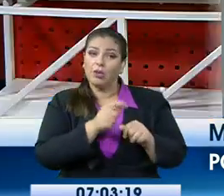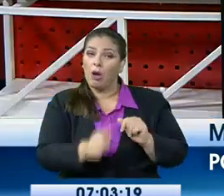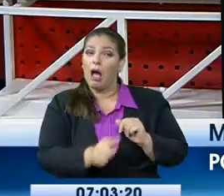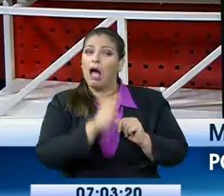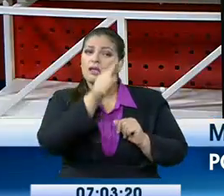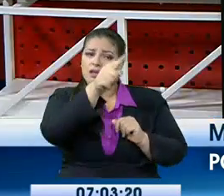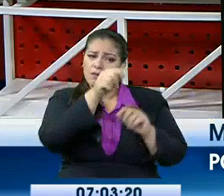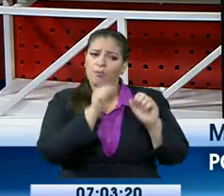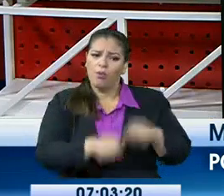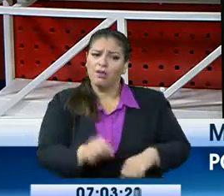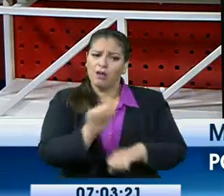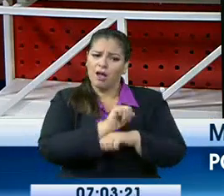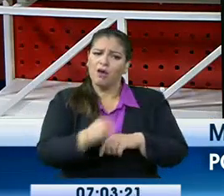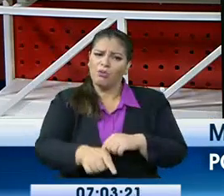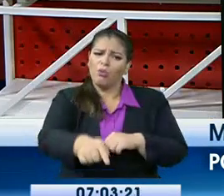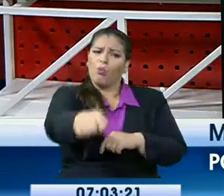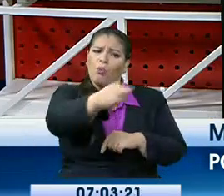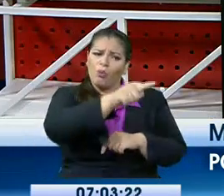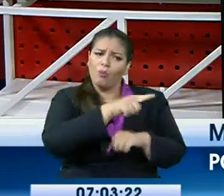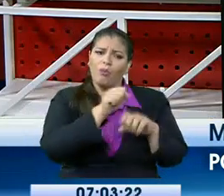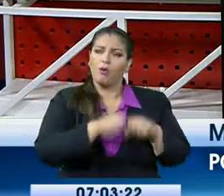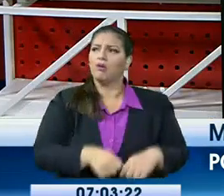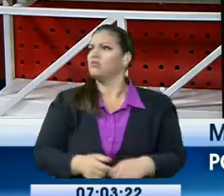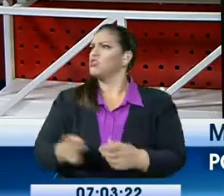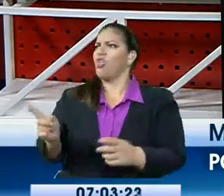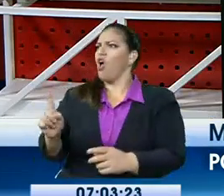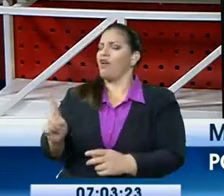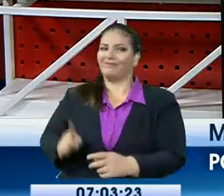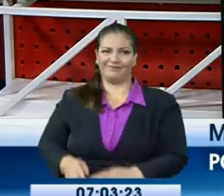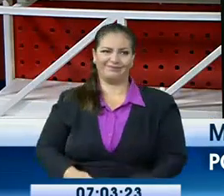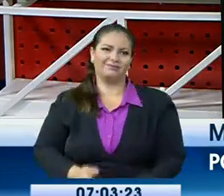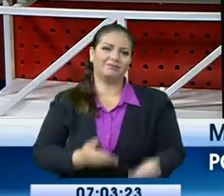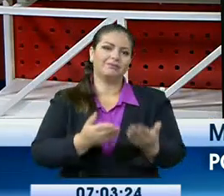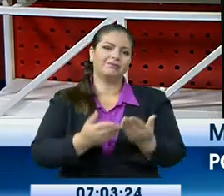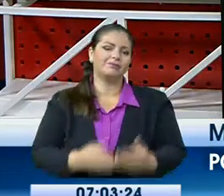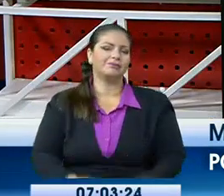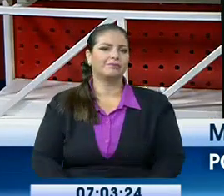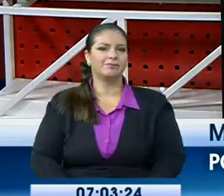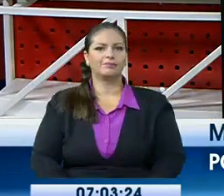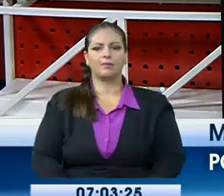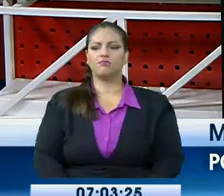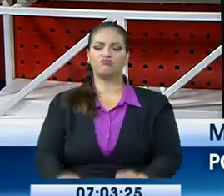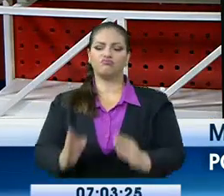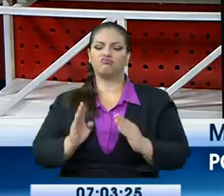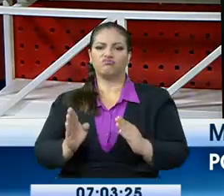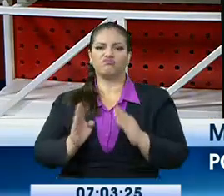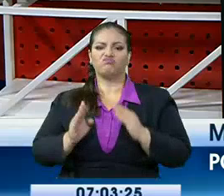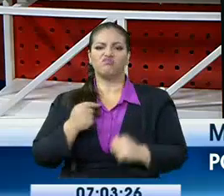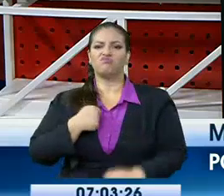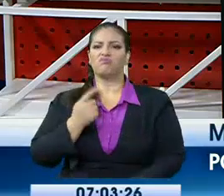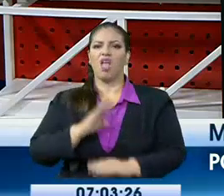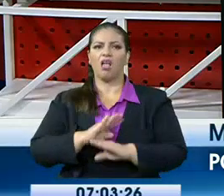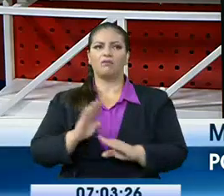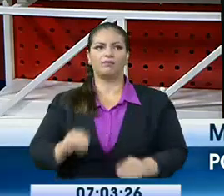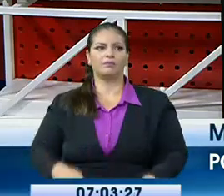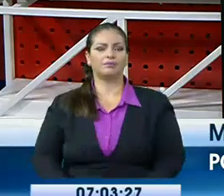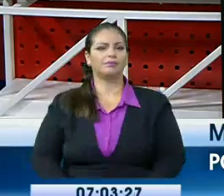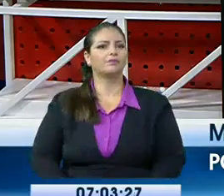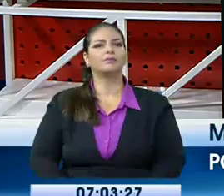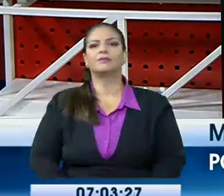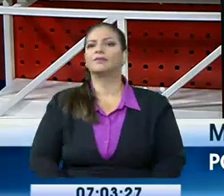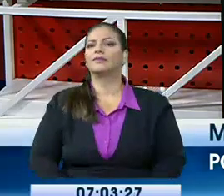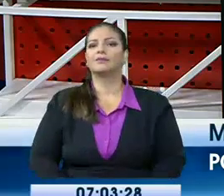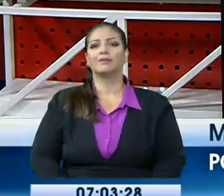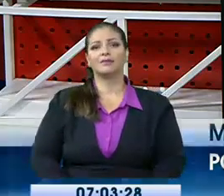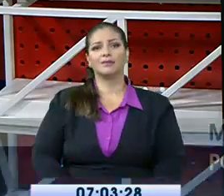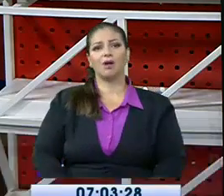al frente de su casa. Imagínate. Y si pasa ya a una cuadra, ya es el pandemonio, nadie quiere ir ya para allá. Todos queremos que, si es posible,